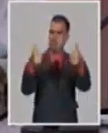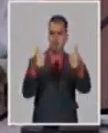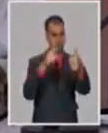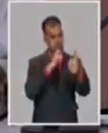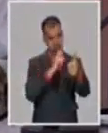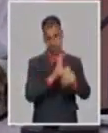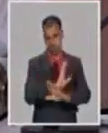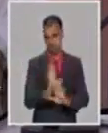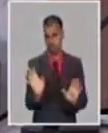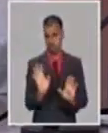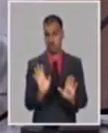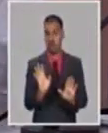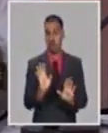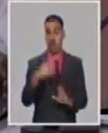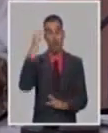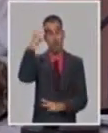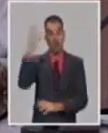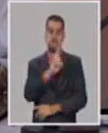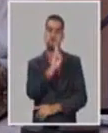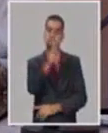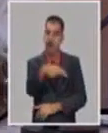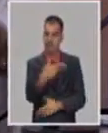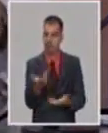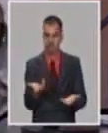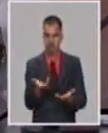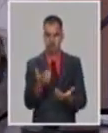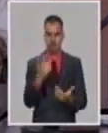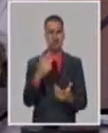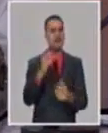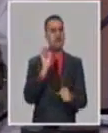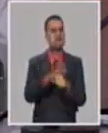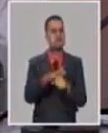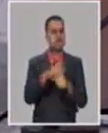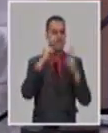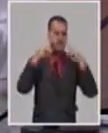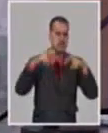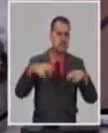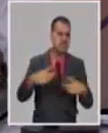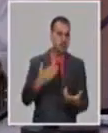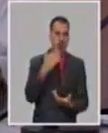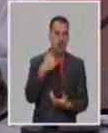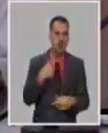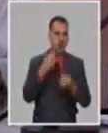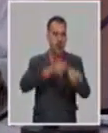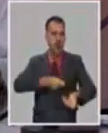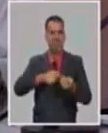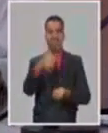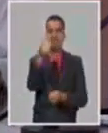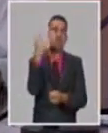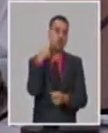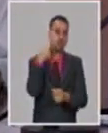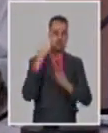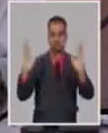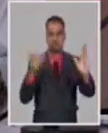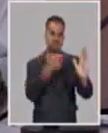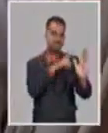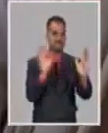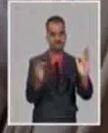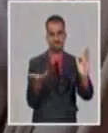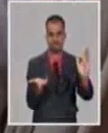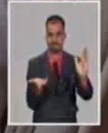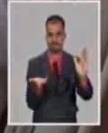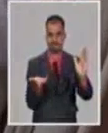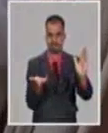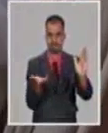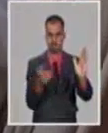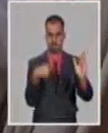del gobierno de hacer un diagnóstico de qué es lo que ha pasado en la agricultura cubana en los últimos 10 años. De manera